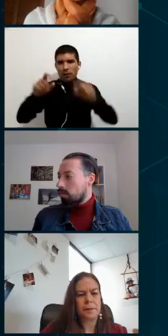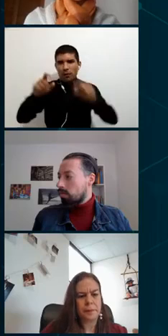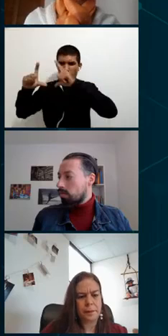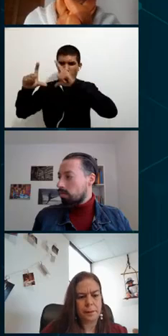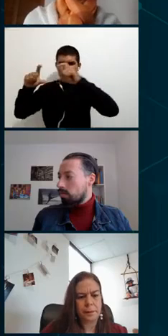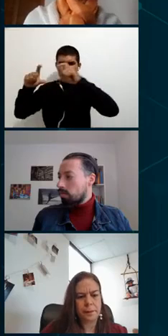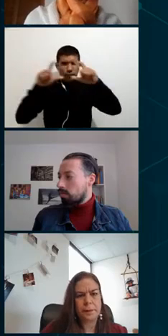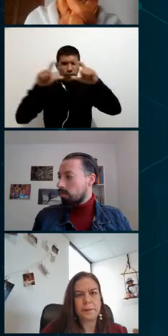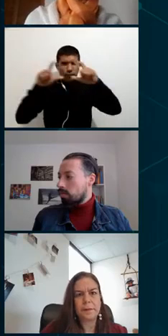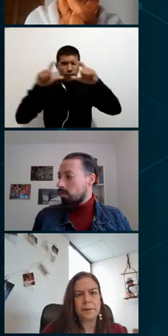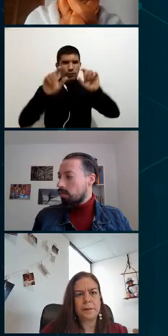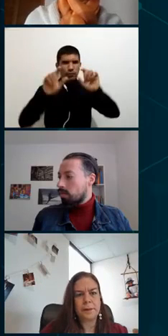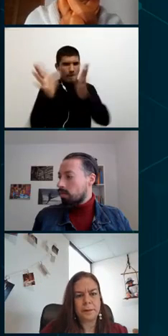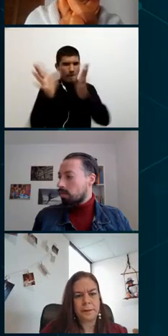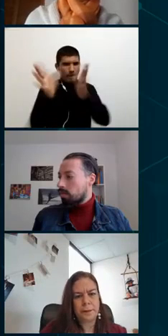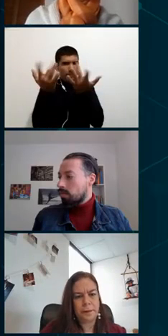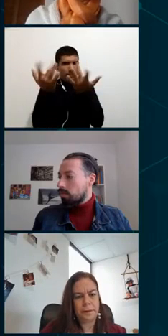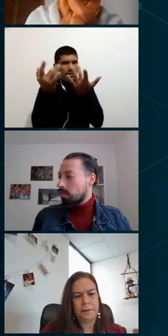ciudad.